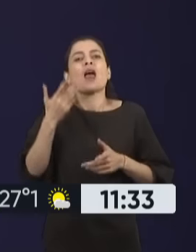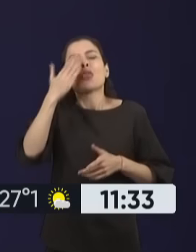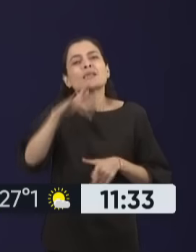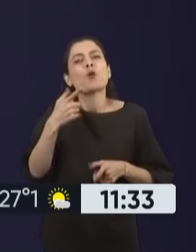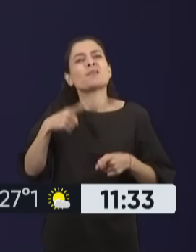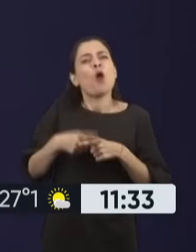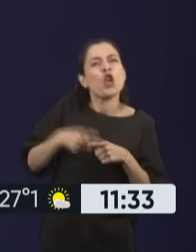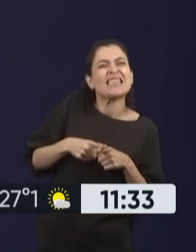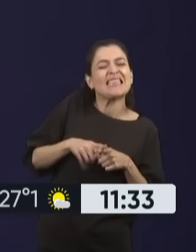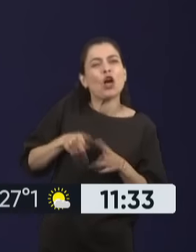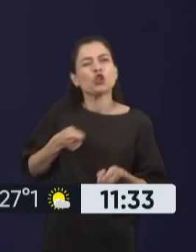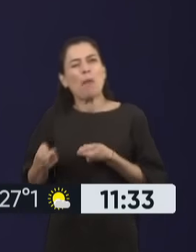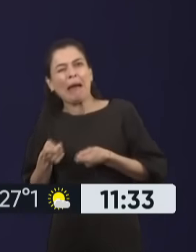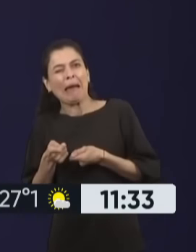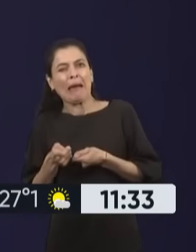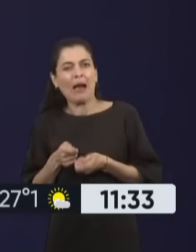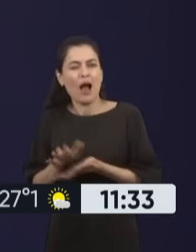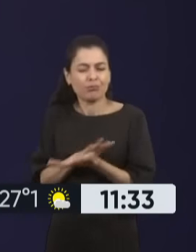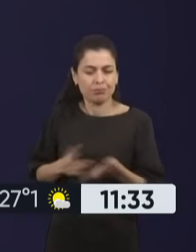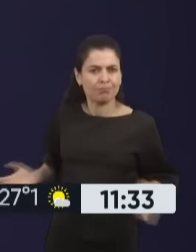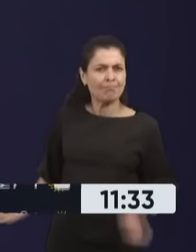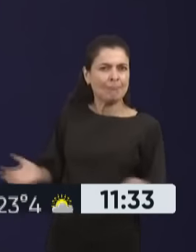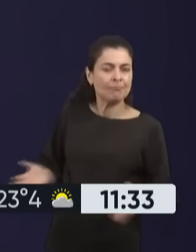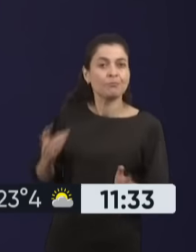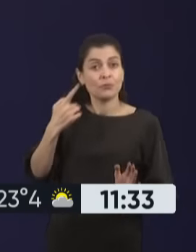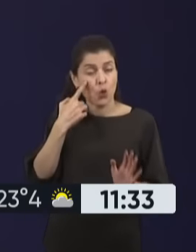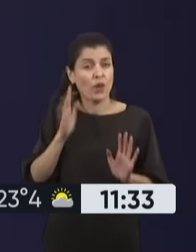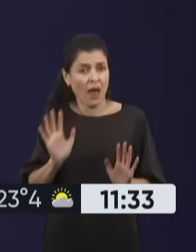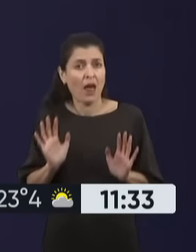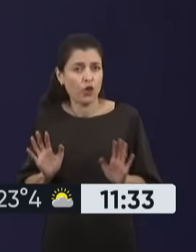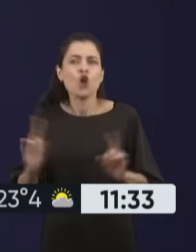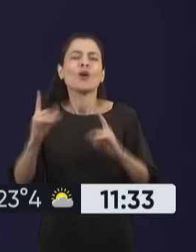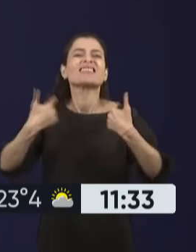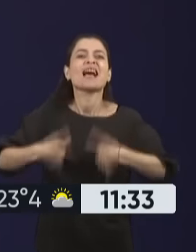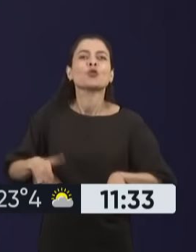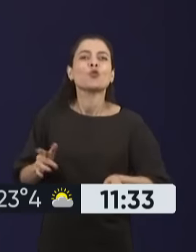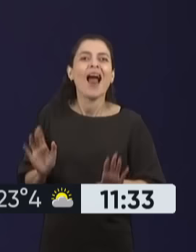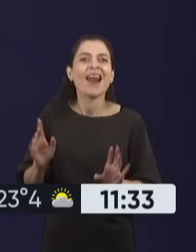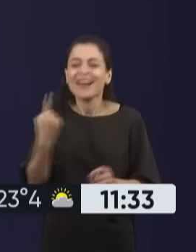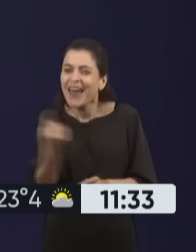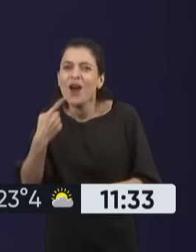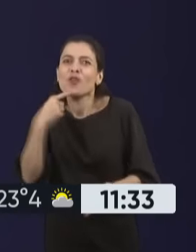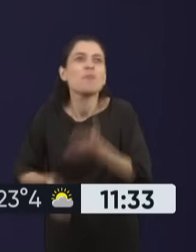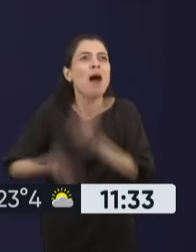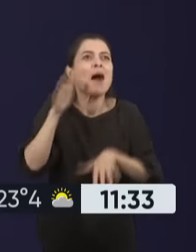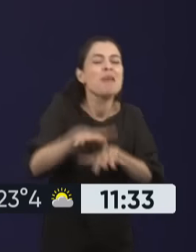incentiven A que est este tipo de cuestiones ocurran no no de manera natural sino de una manera